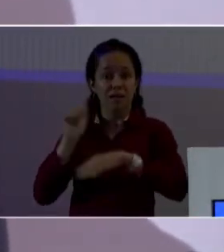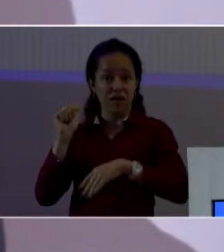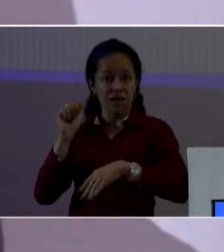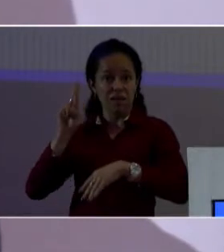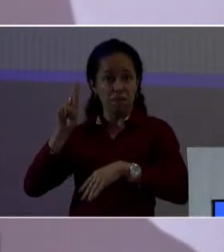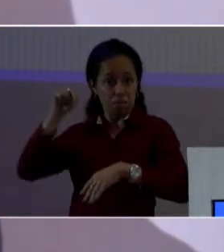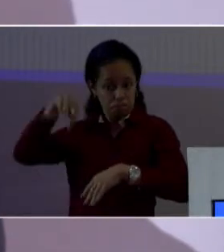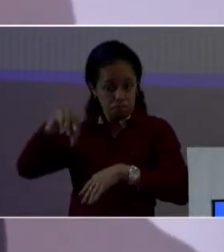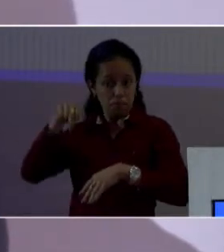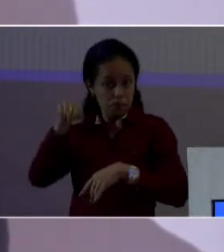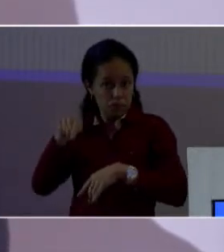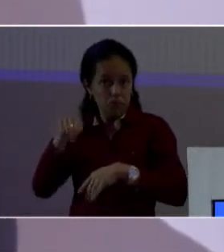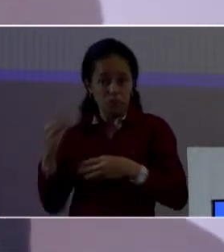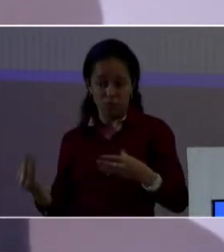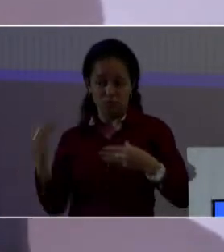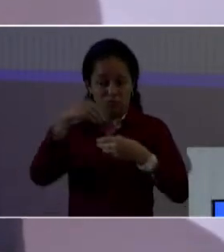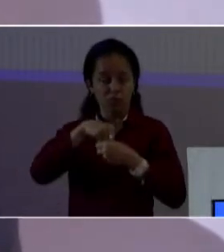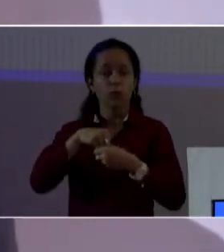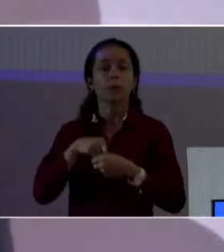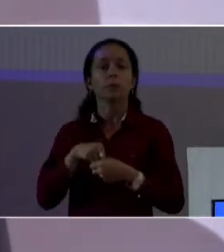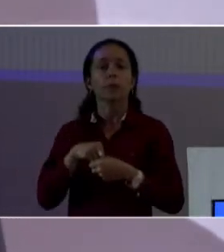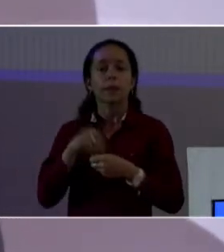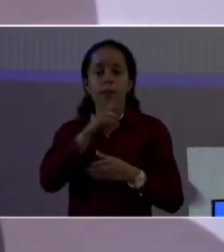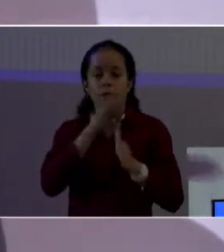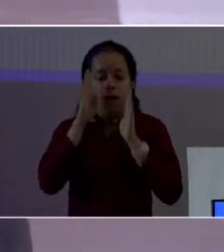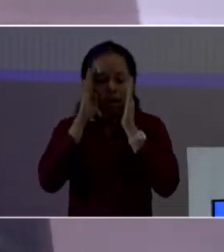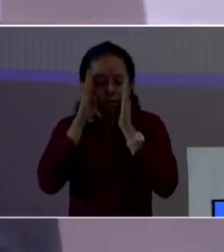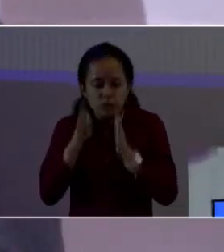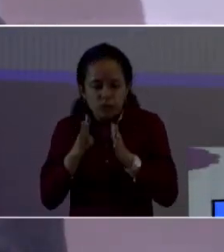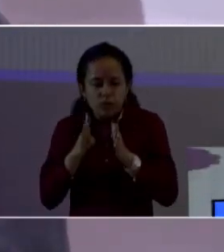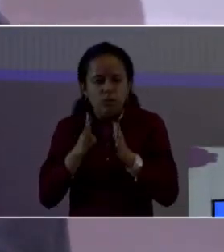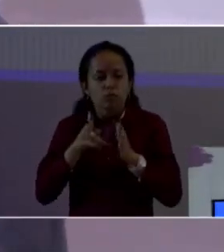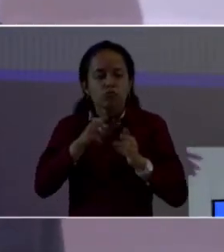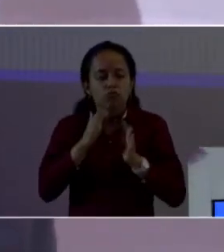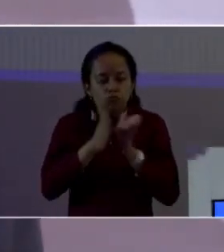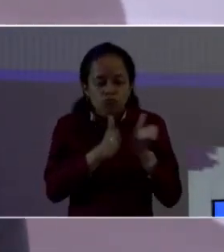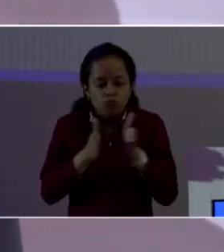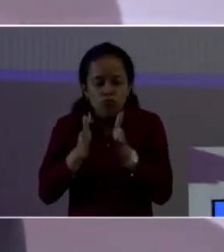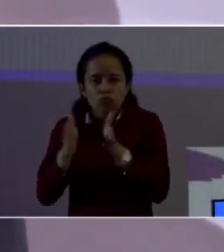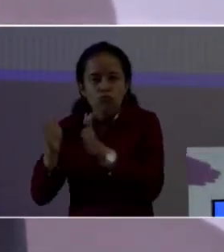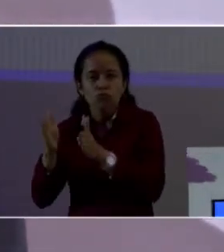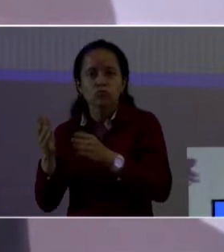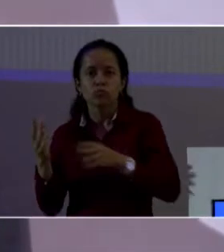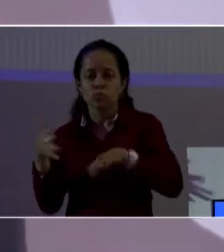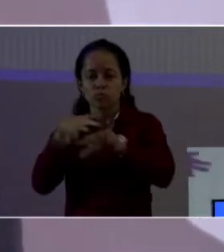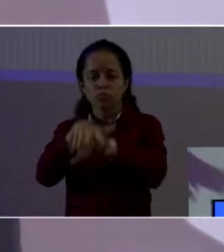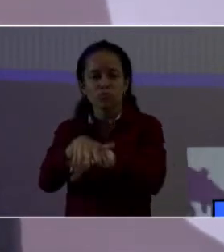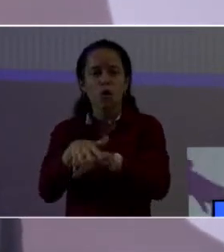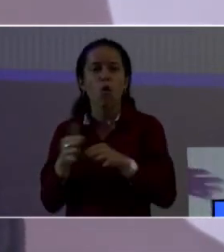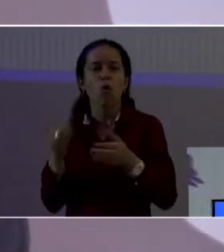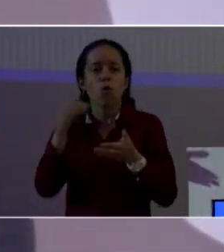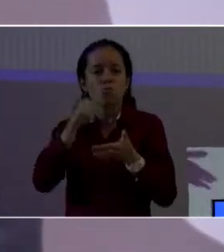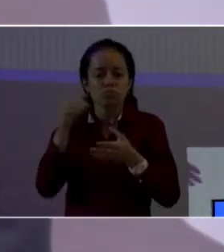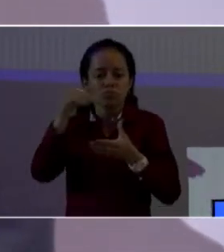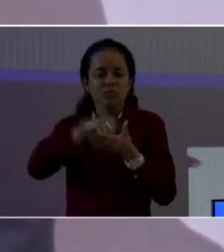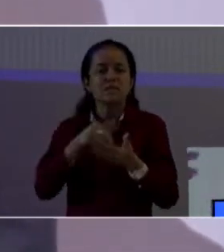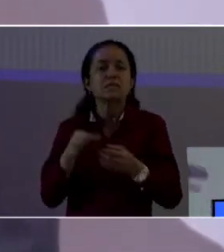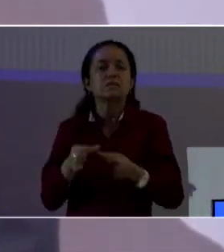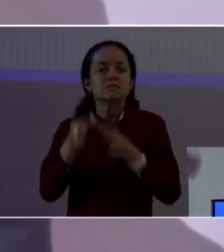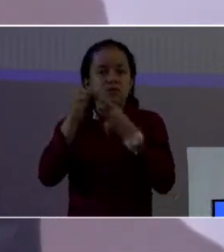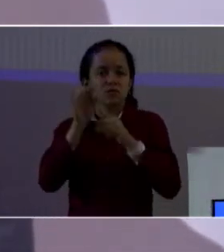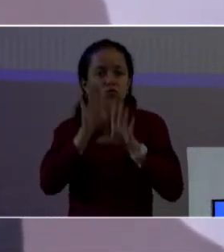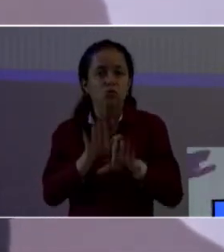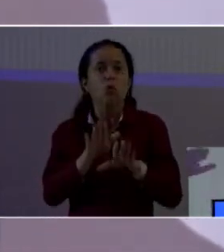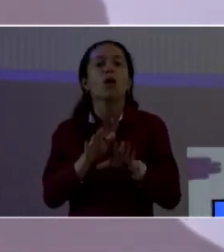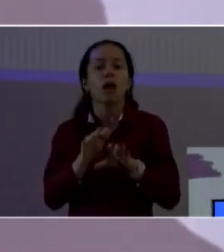la Reincorporación, además de atender la ruta de reincorporación, también atiende la ruta de reintegración y de reintegración especial. Razón